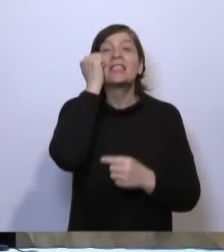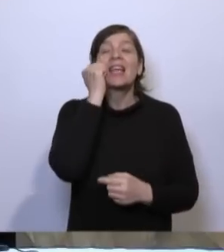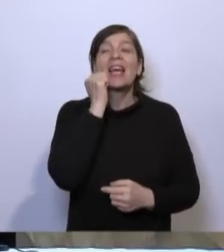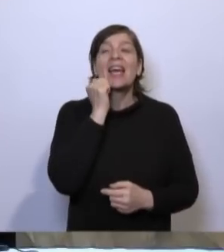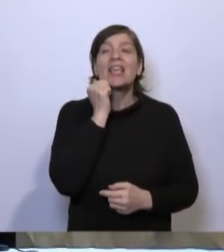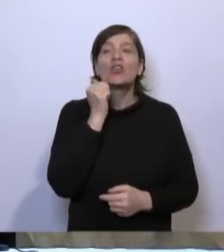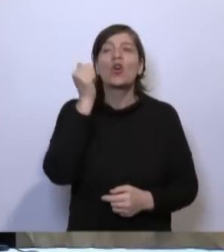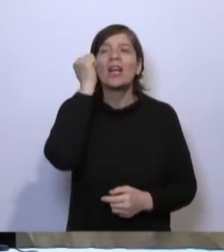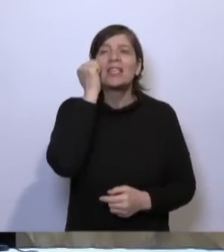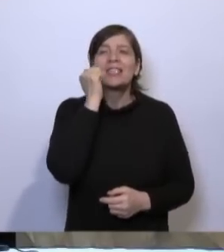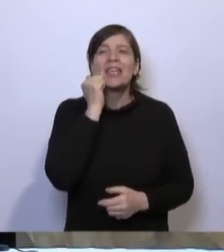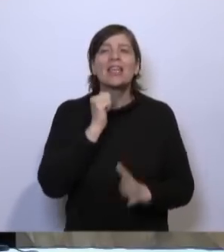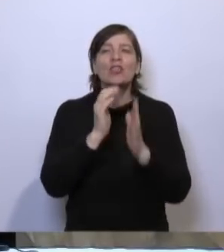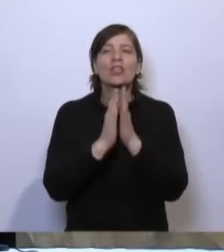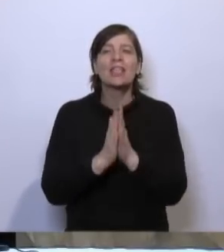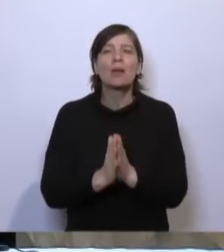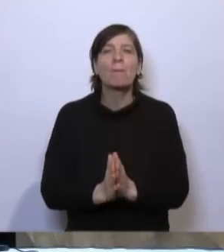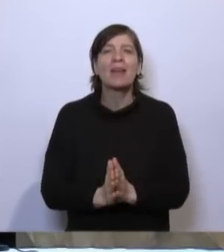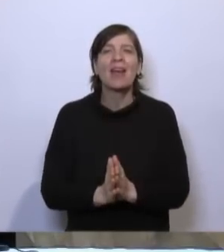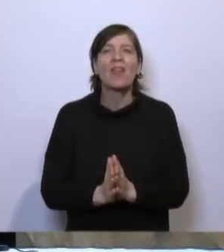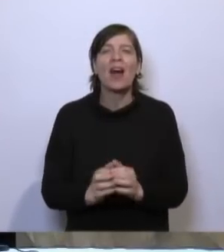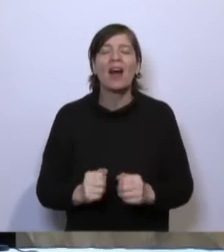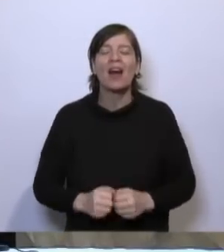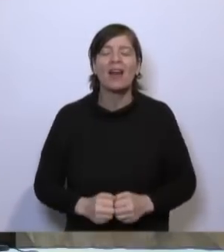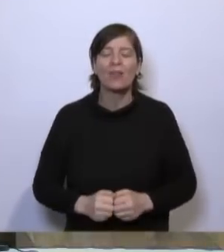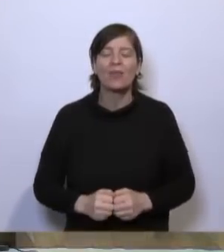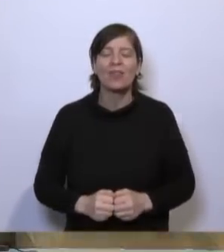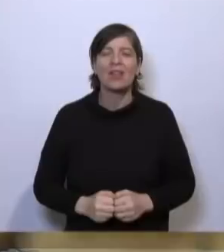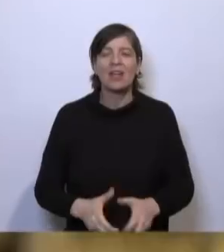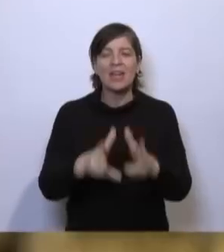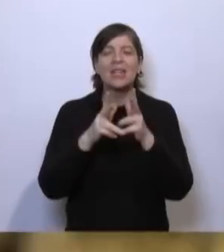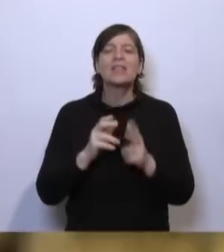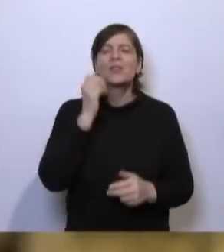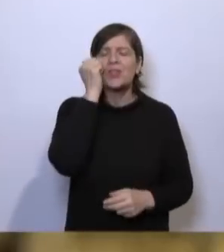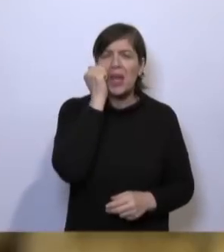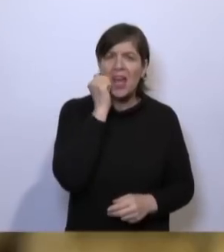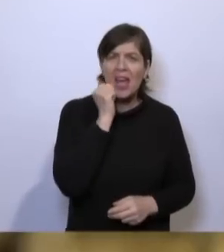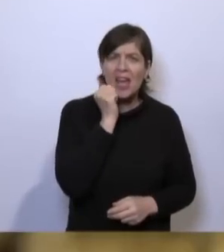Señor, Señor, Señor, ten piedad.